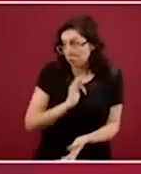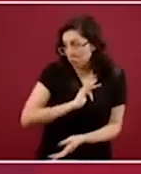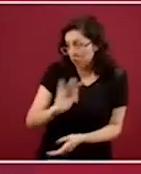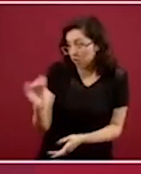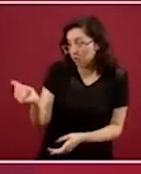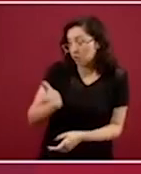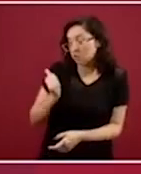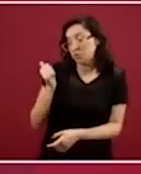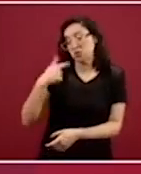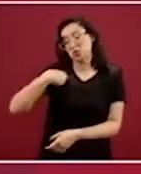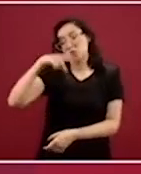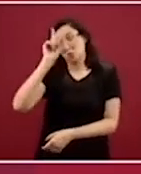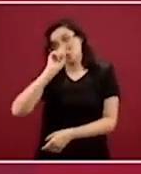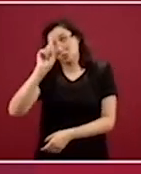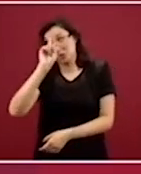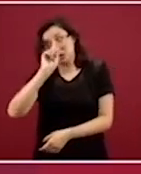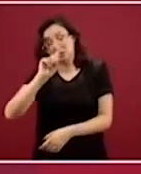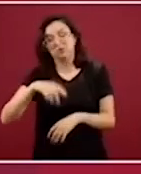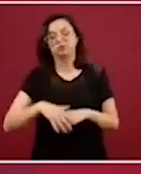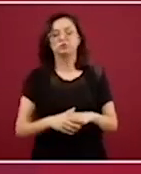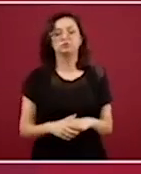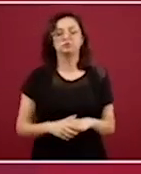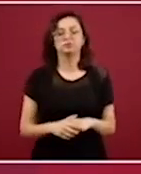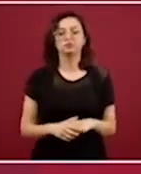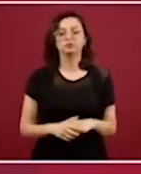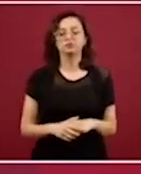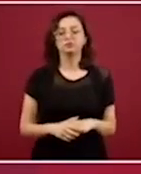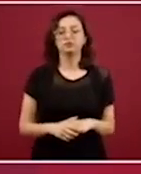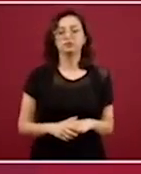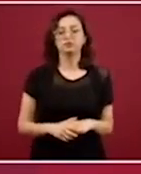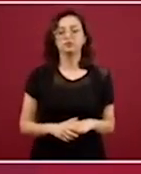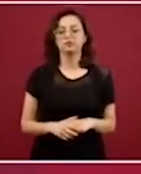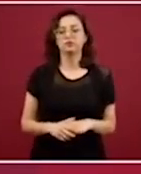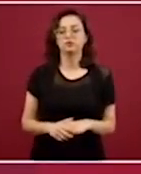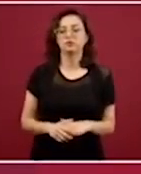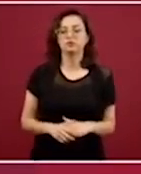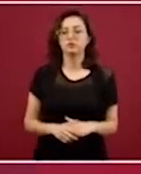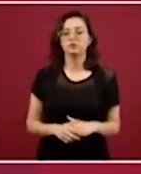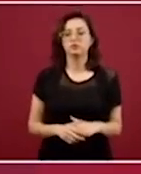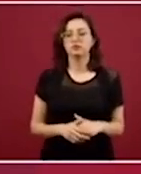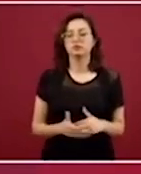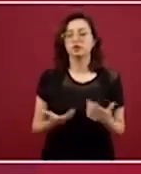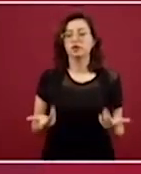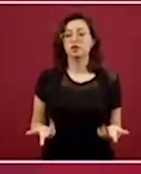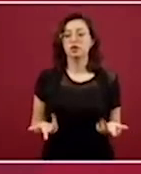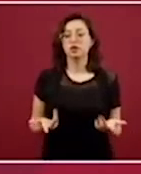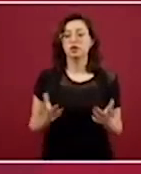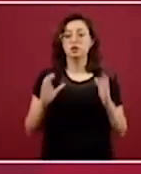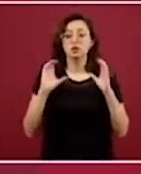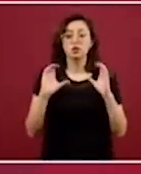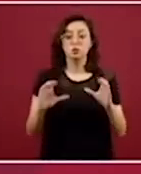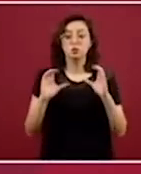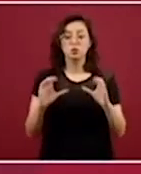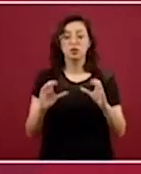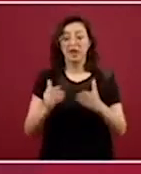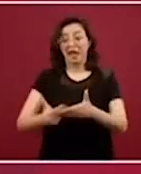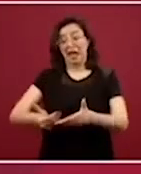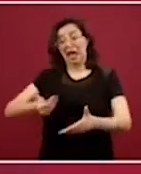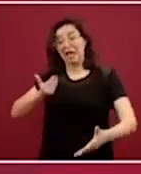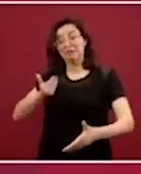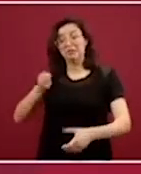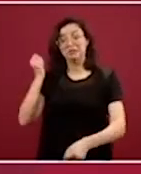de salud pública. Eso nos llevaría potencialmente a cuidar que las medidas no se hagan demasiado temprano, porque ya